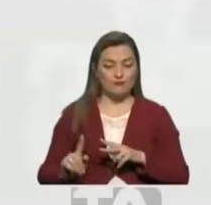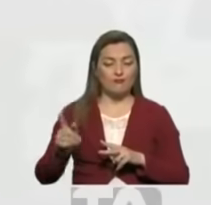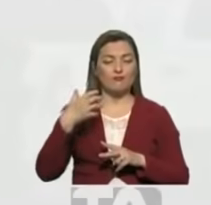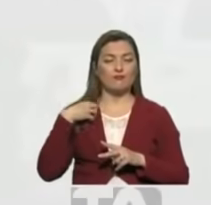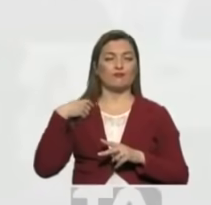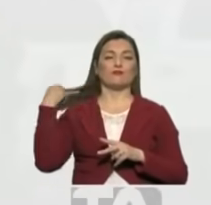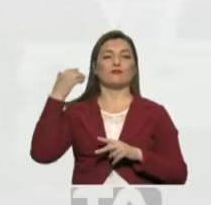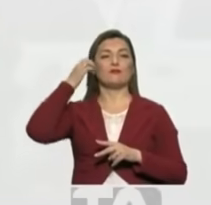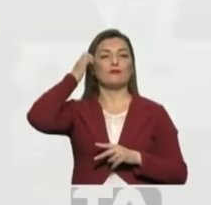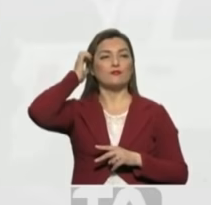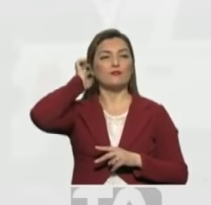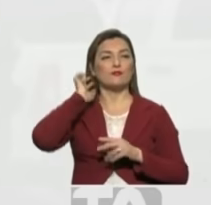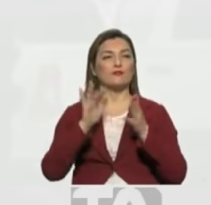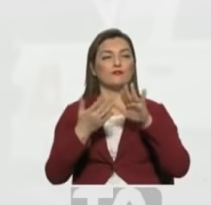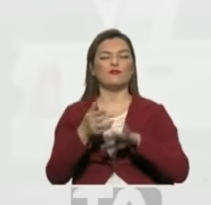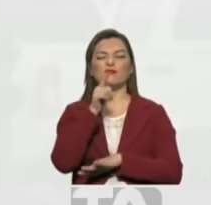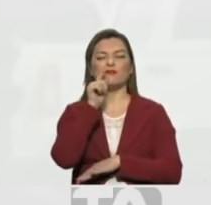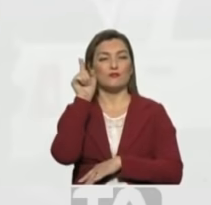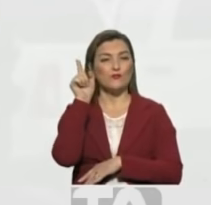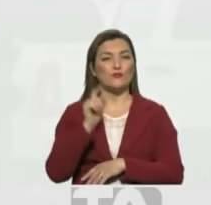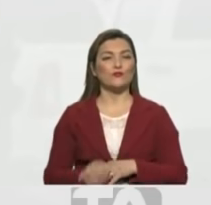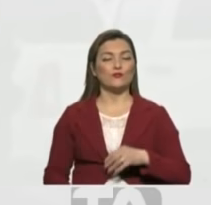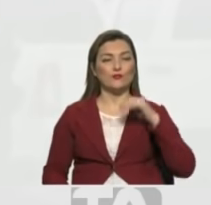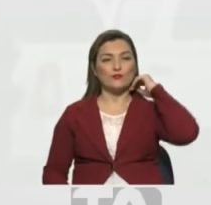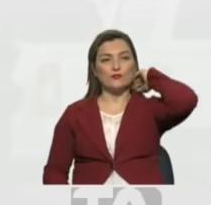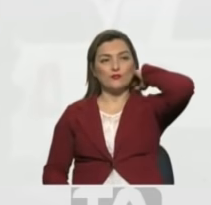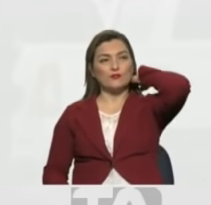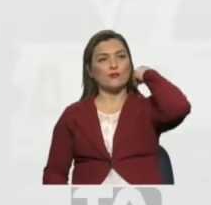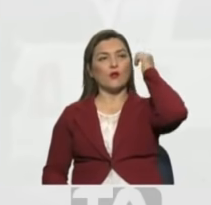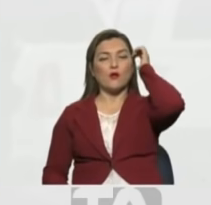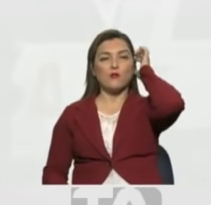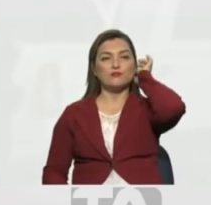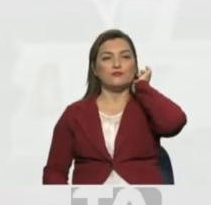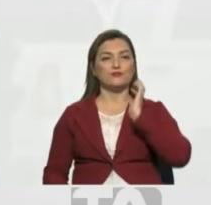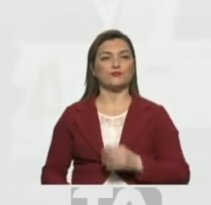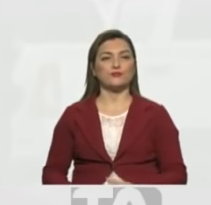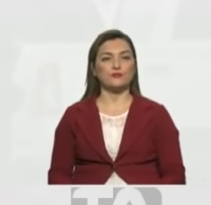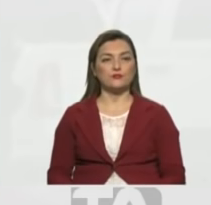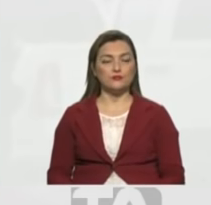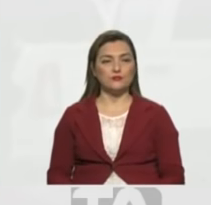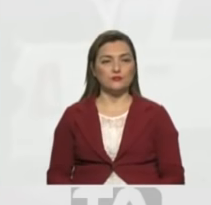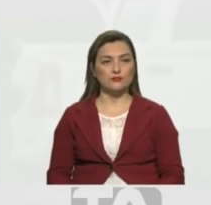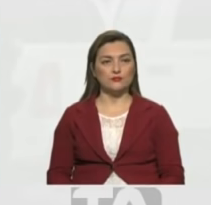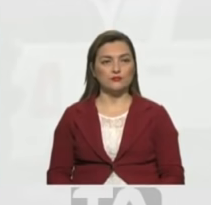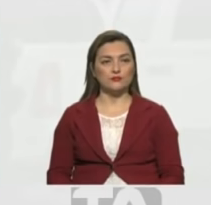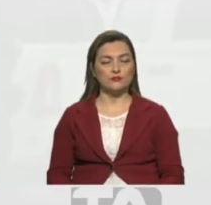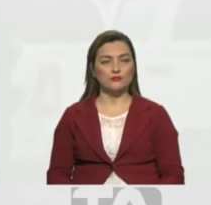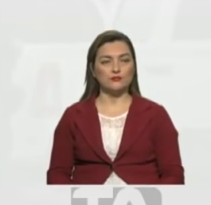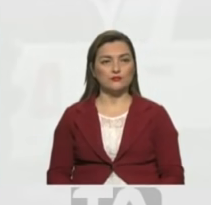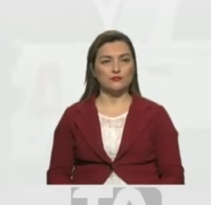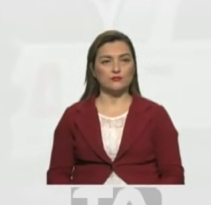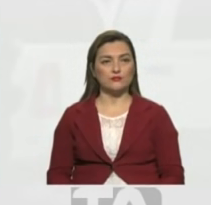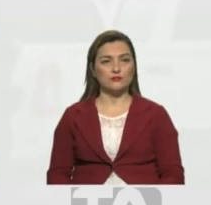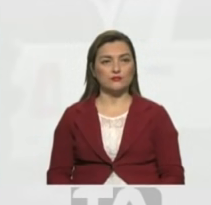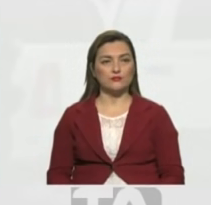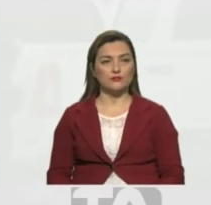En la lista de fallecidos constan Elio Rolando García Quintero, Edward Jackson Lerma Corozo, Juan Francisco